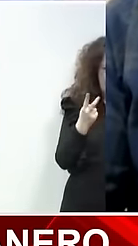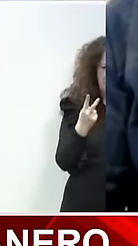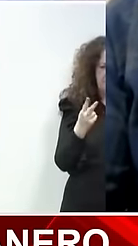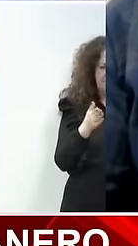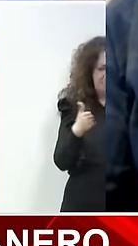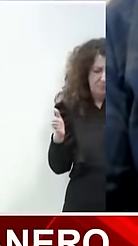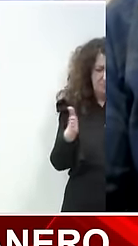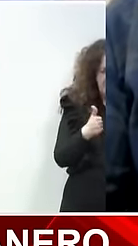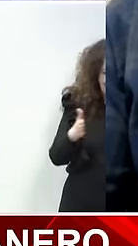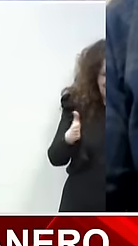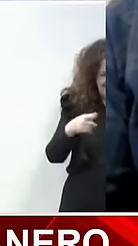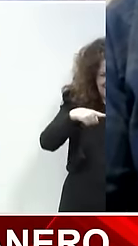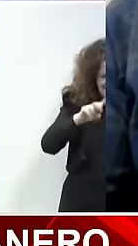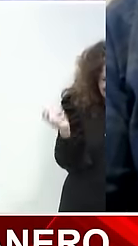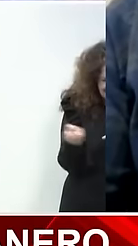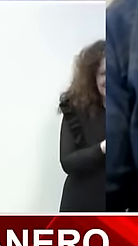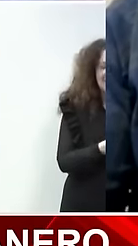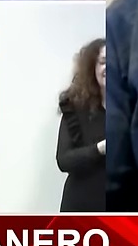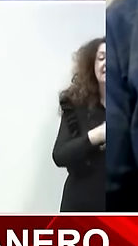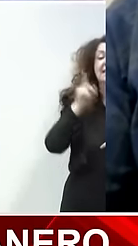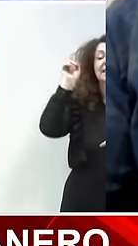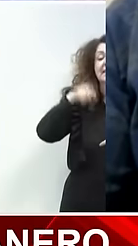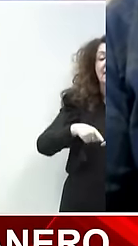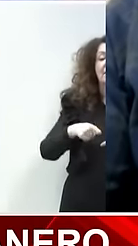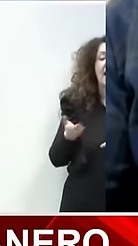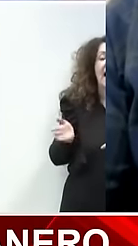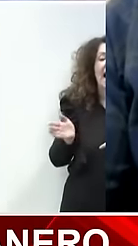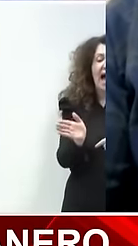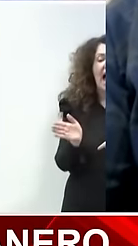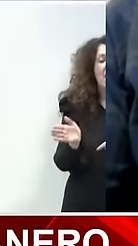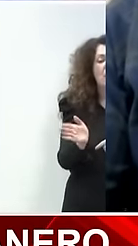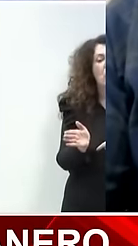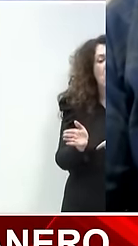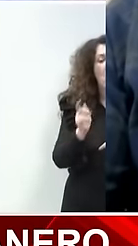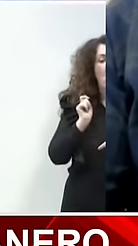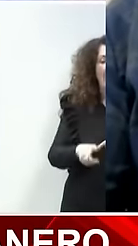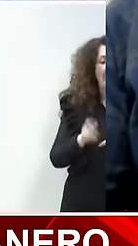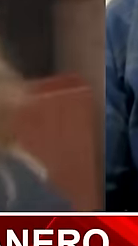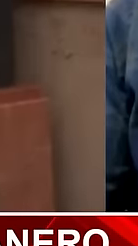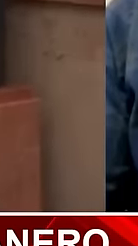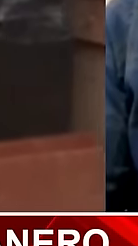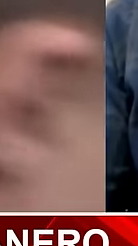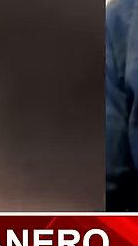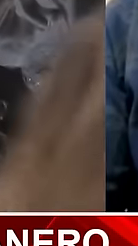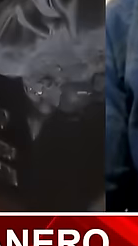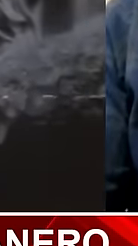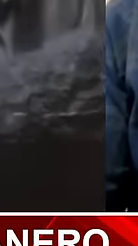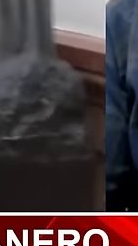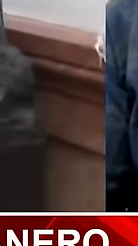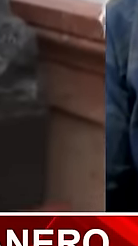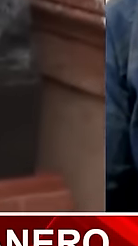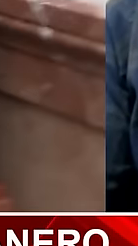pensé... Y él al día siguiente, a los 2 días o cuando fuera, dijo que... No, que esta foto es como miles que me hago y tal, pues